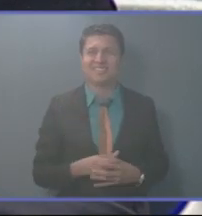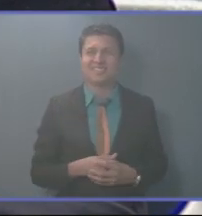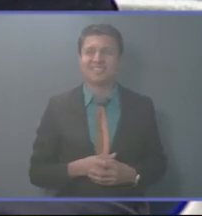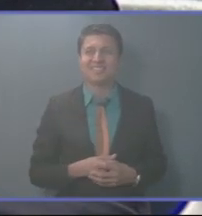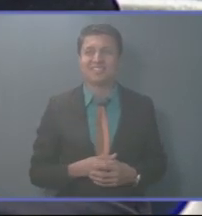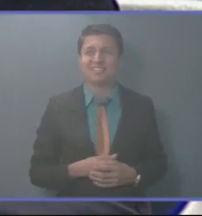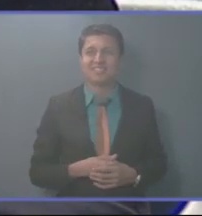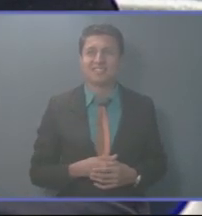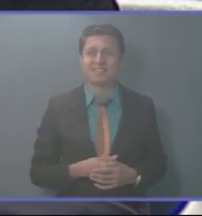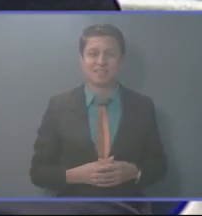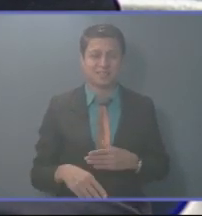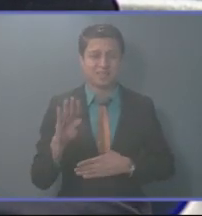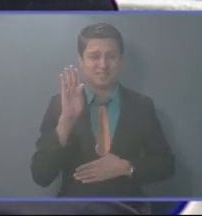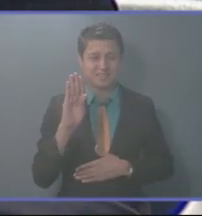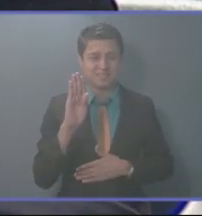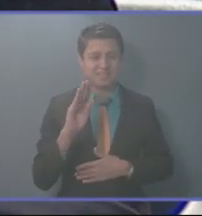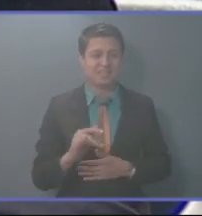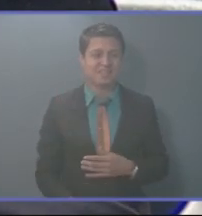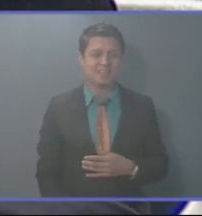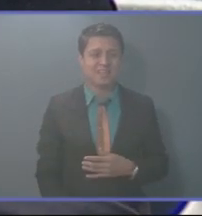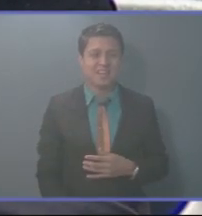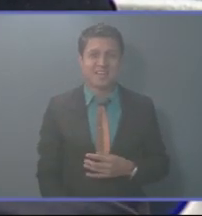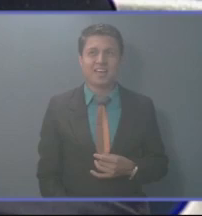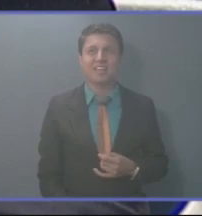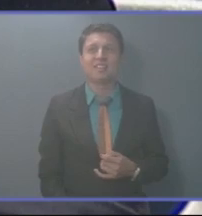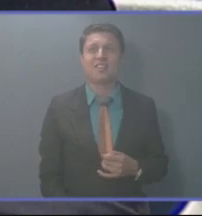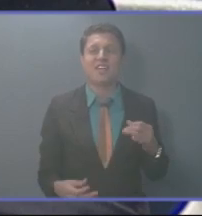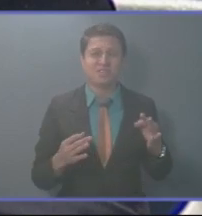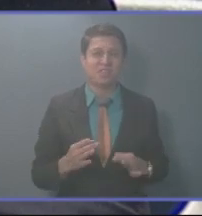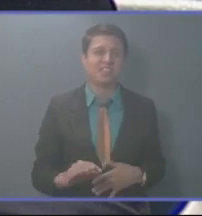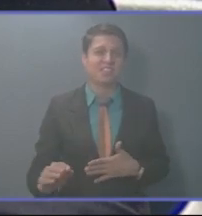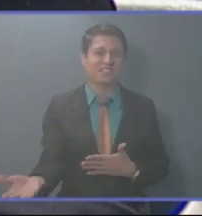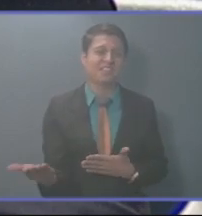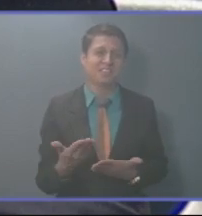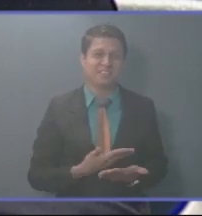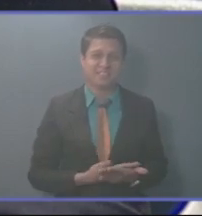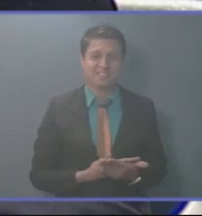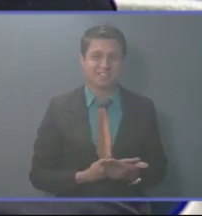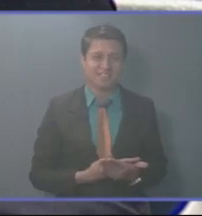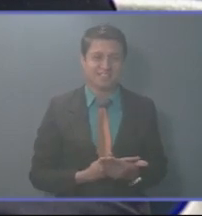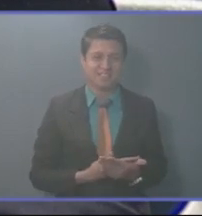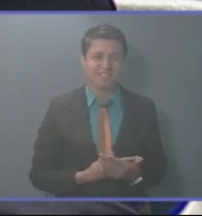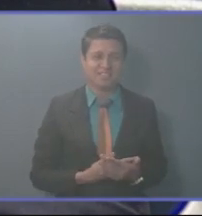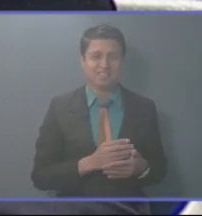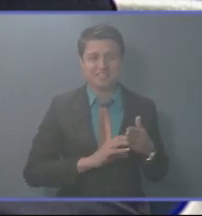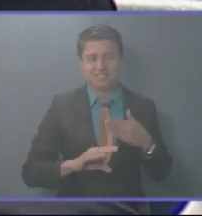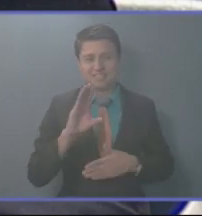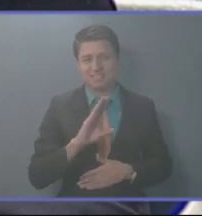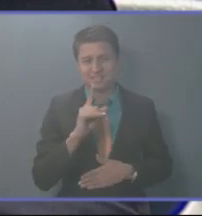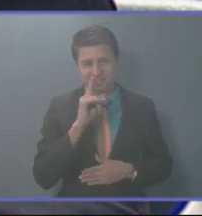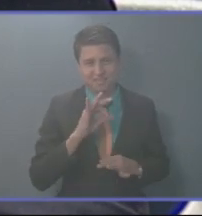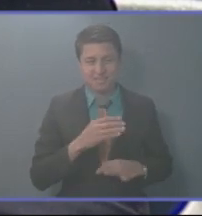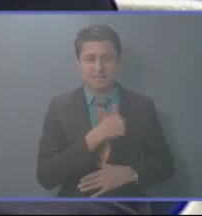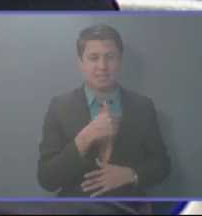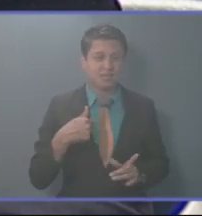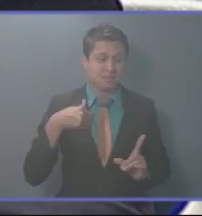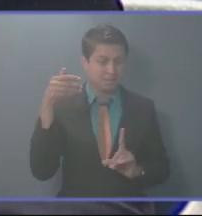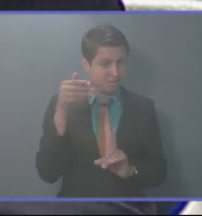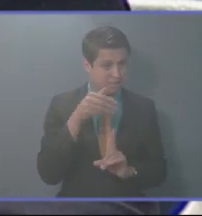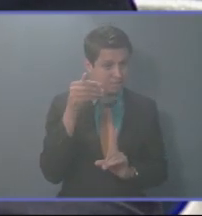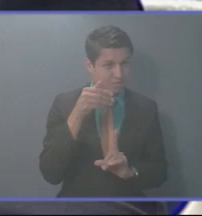Nacional. B. La persona titular del Ministerio de Hacienda. C. La persona titular del Ministerio de Educación.